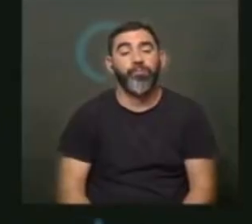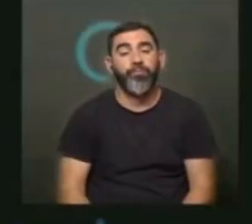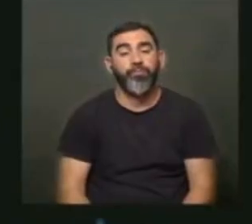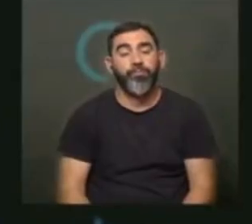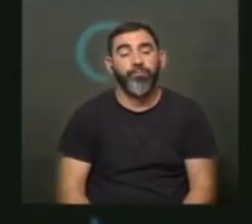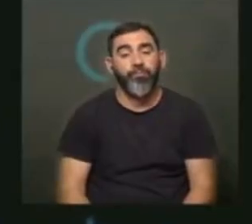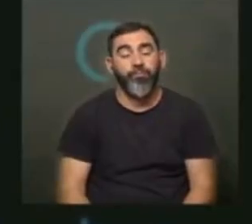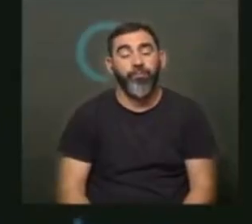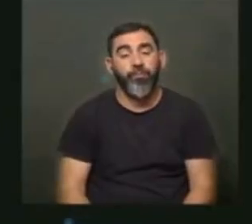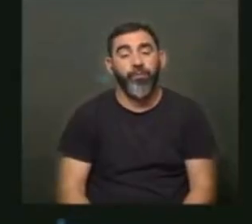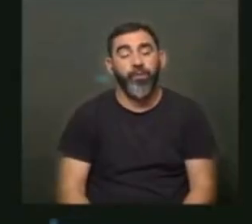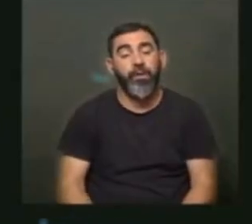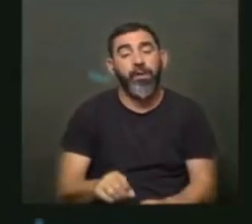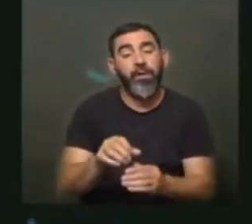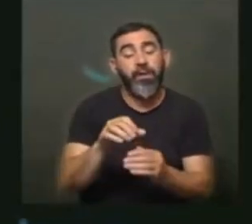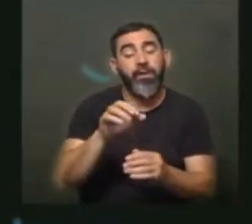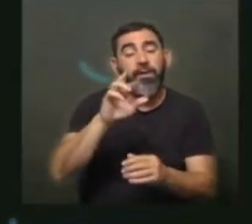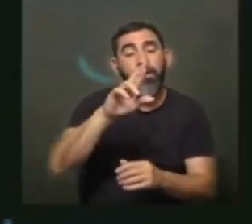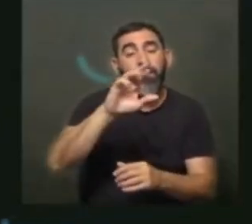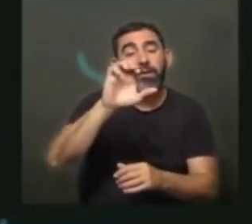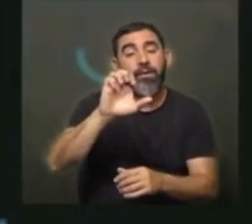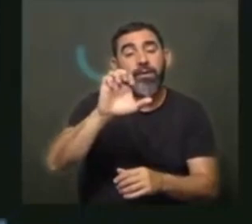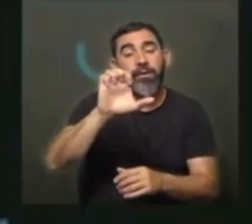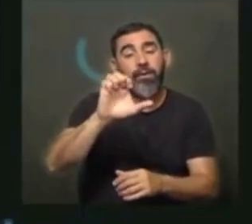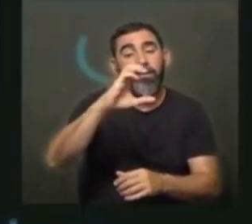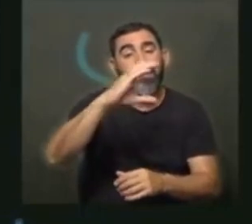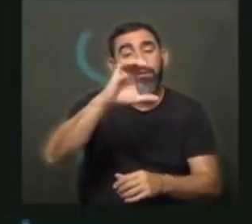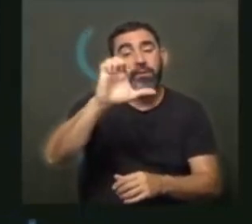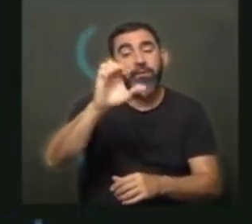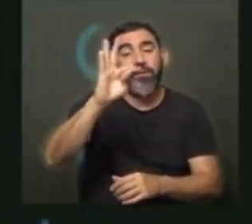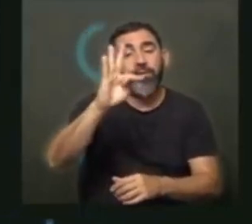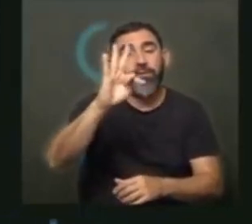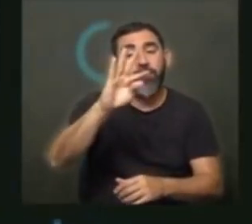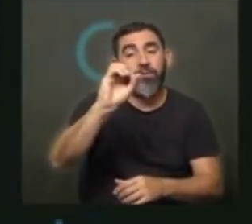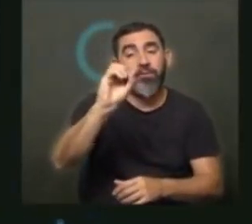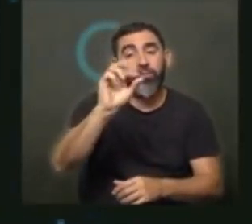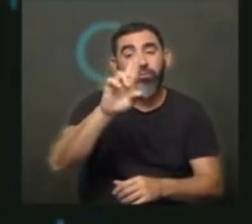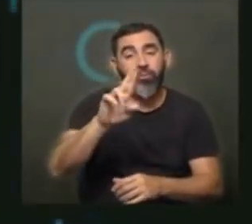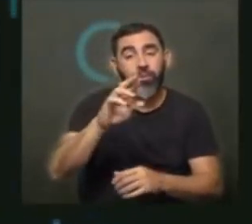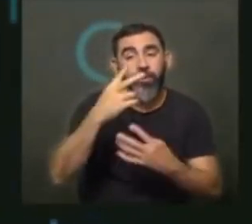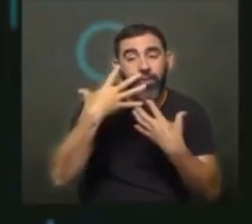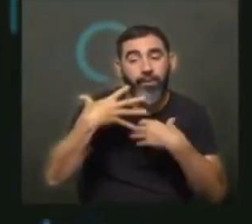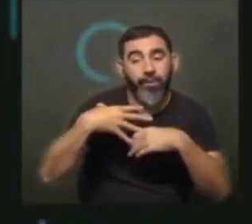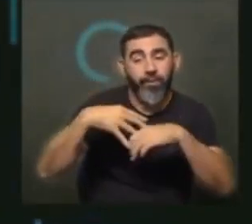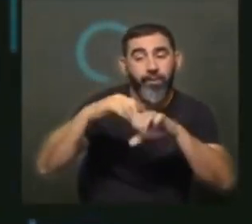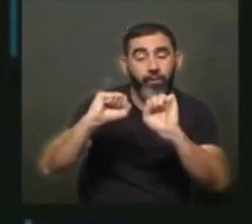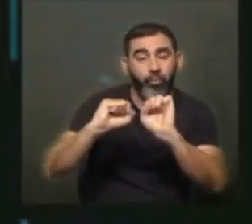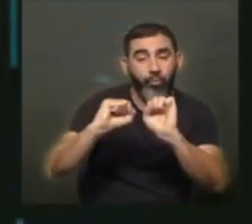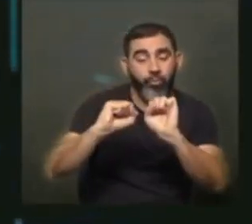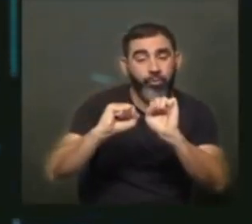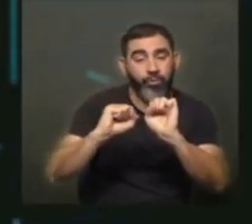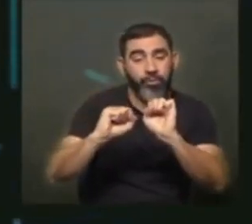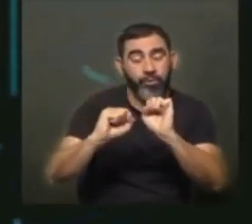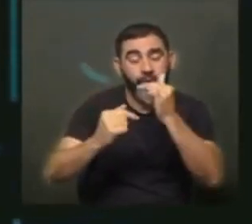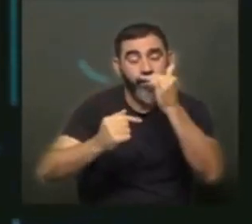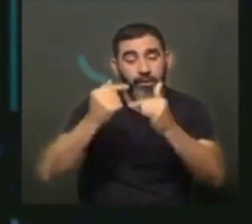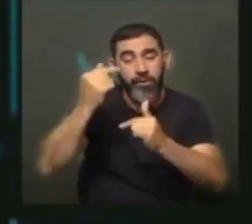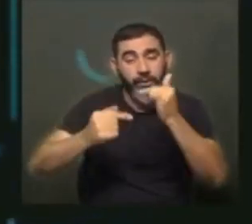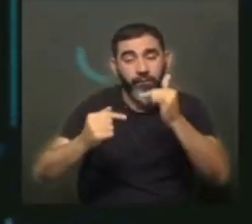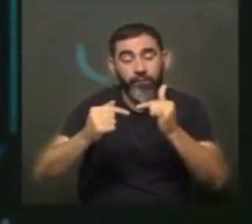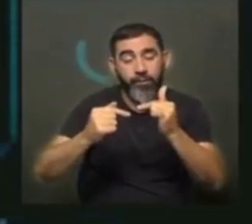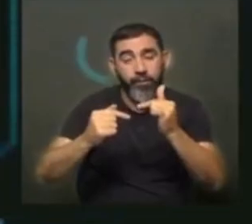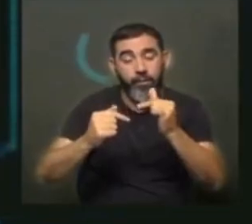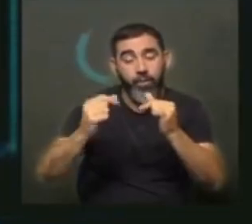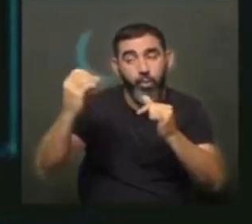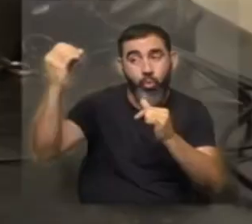Los fotorreceptores tienen la capacidad de detectar los estímulos lumínicos, los patrones, digamos, de intensidad